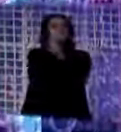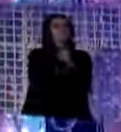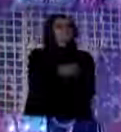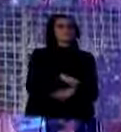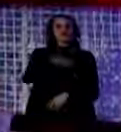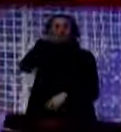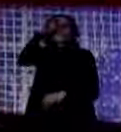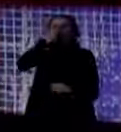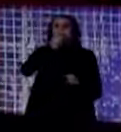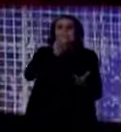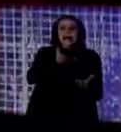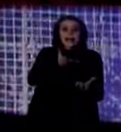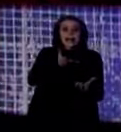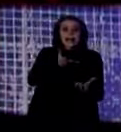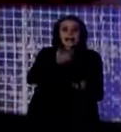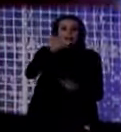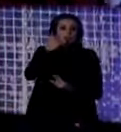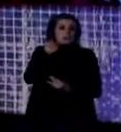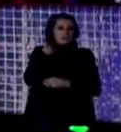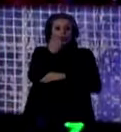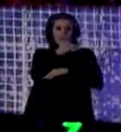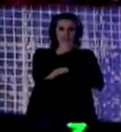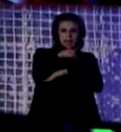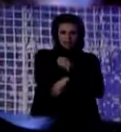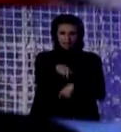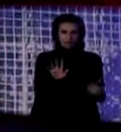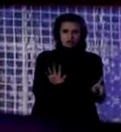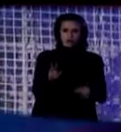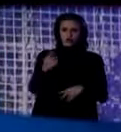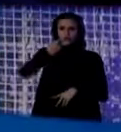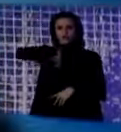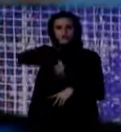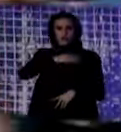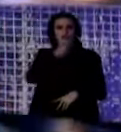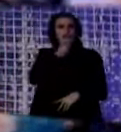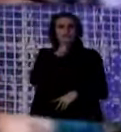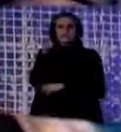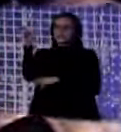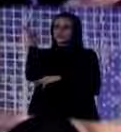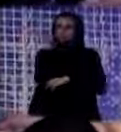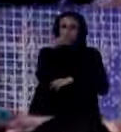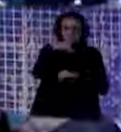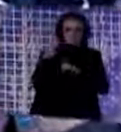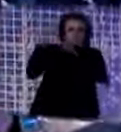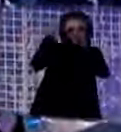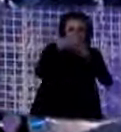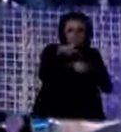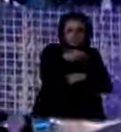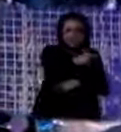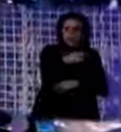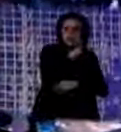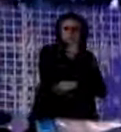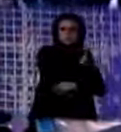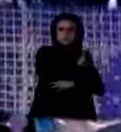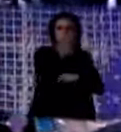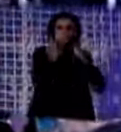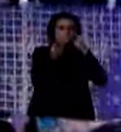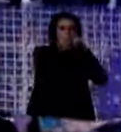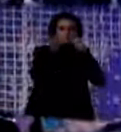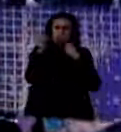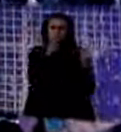Hola qué tal hoy callejeros Hemos llegado a esta Isla genial pues mucha gente ha llamado